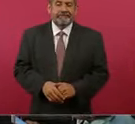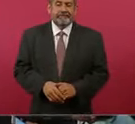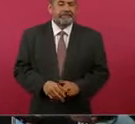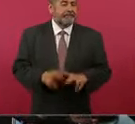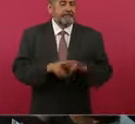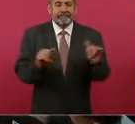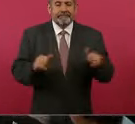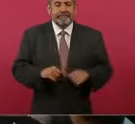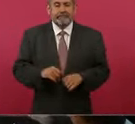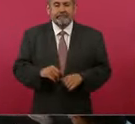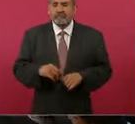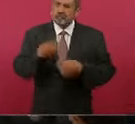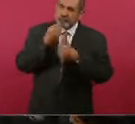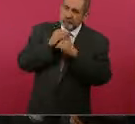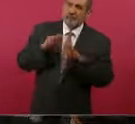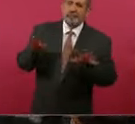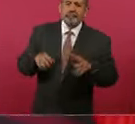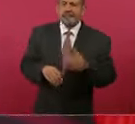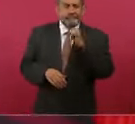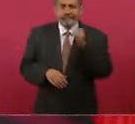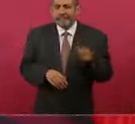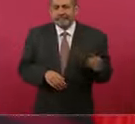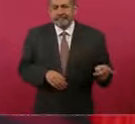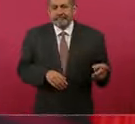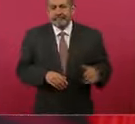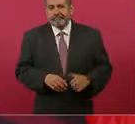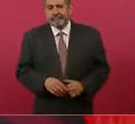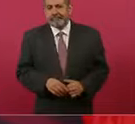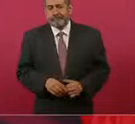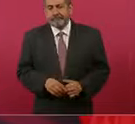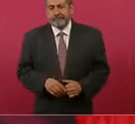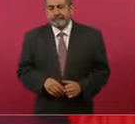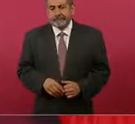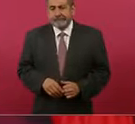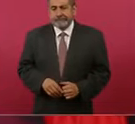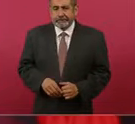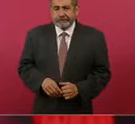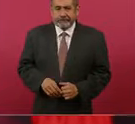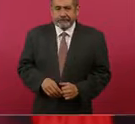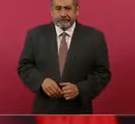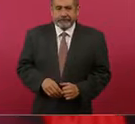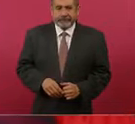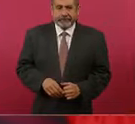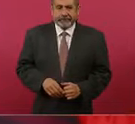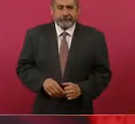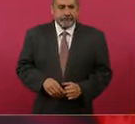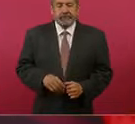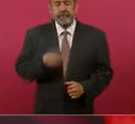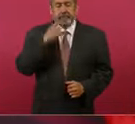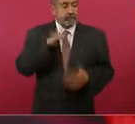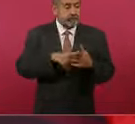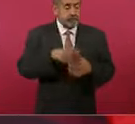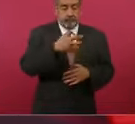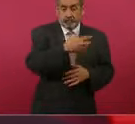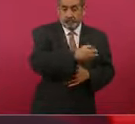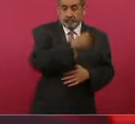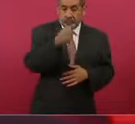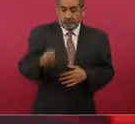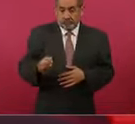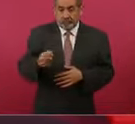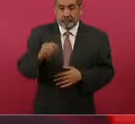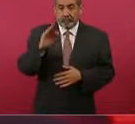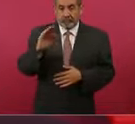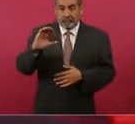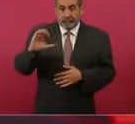¿Quién dijo que una vez que se impone a Calderón mediante el fraude